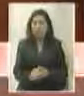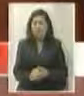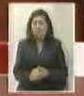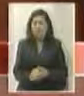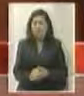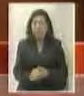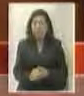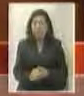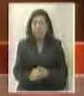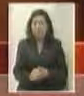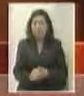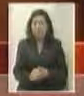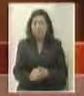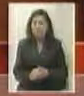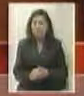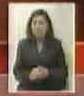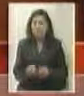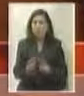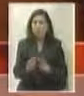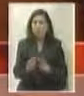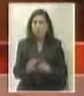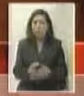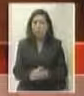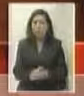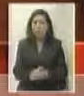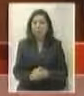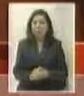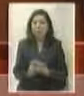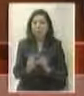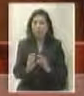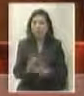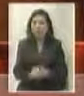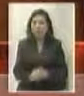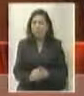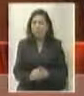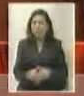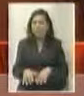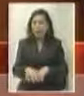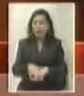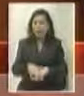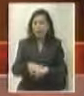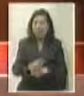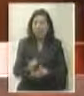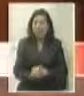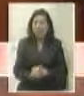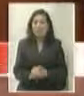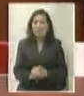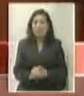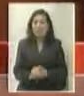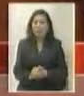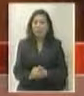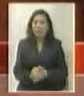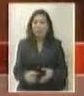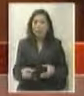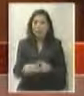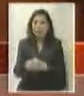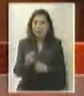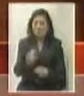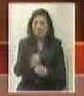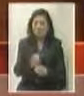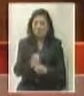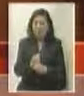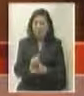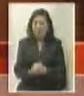Siendo las 5:30 de la tarde y con la asistencia del congresista Julca y la congresista Salgado del grupo de